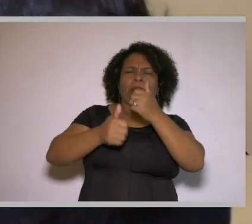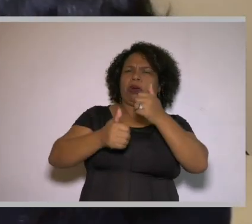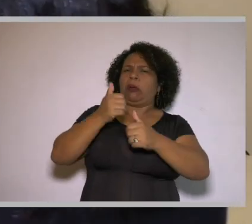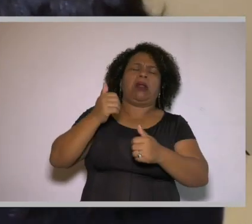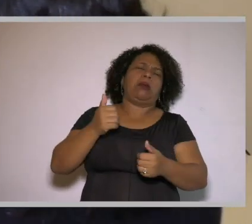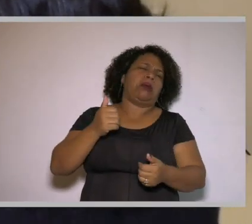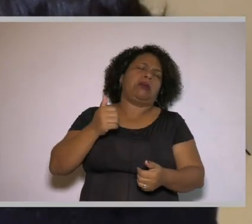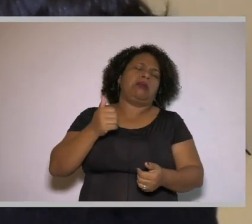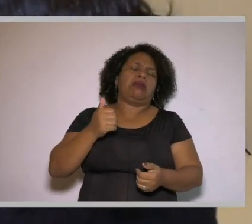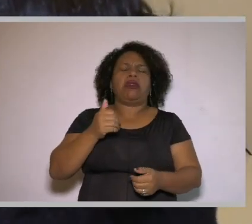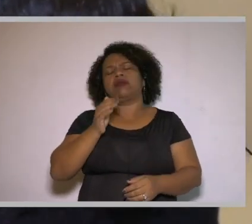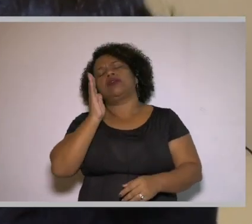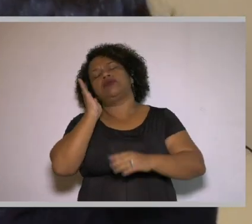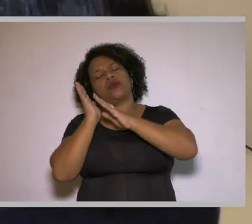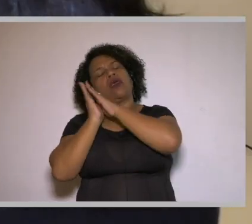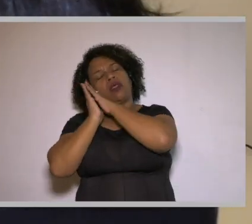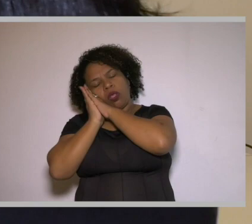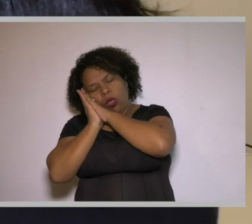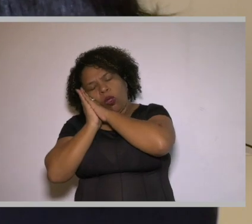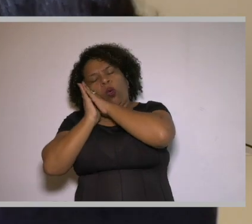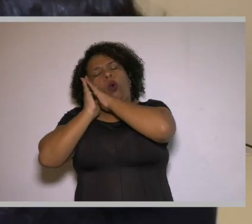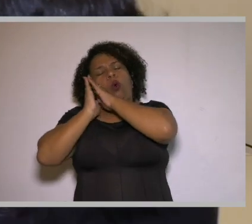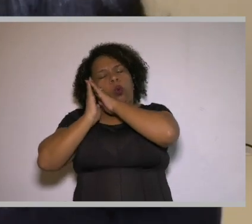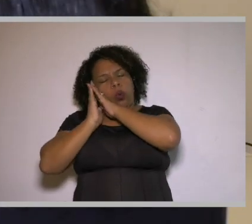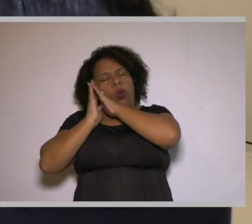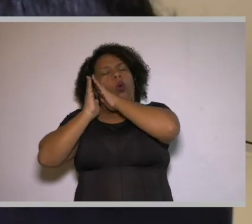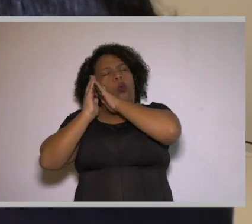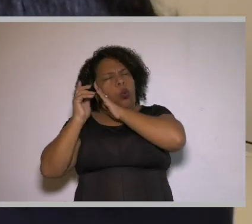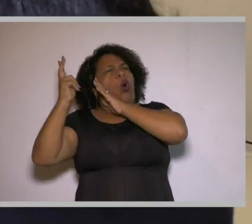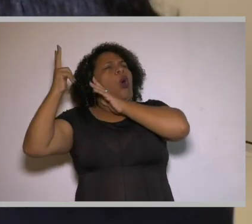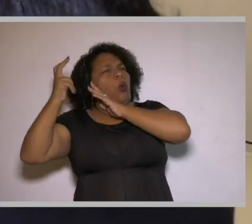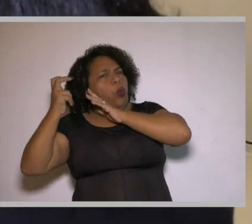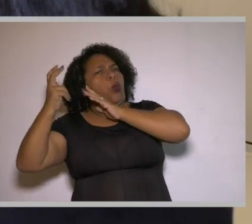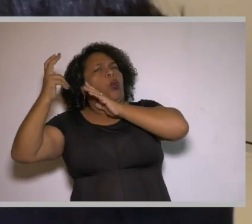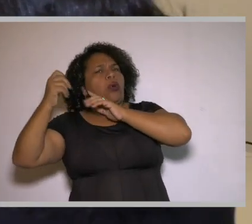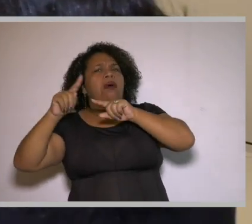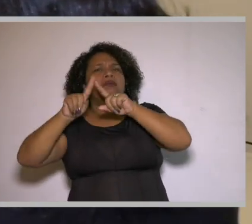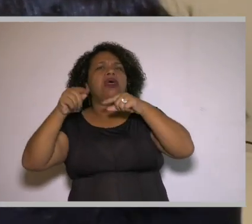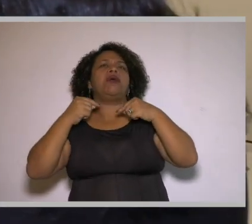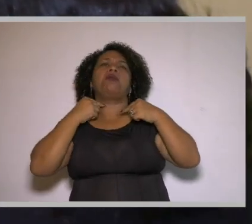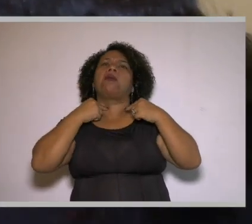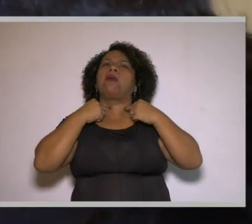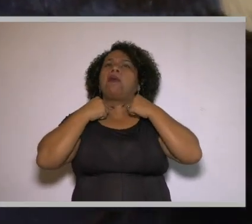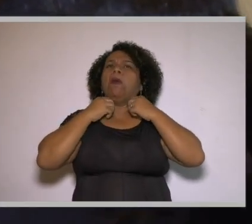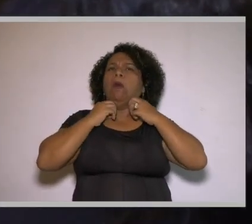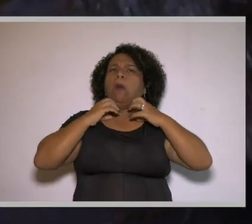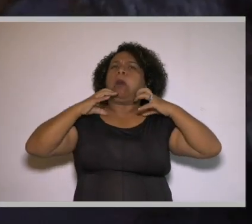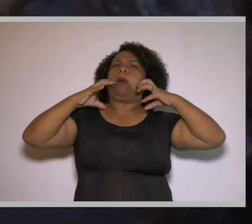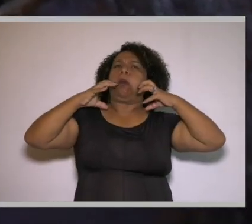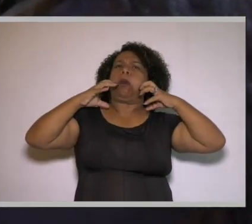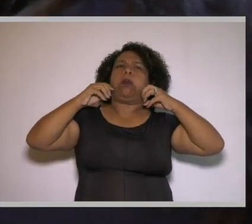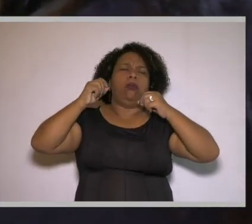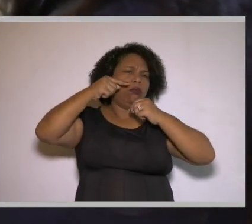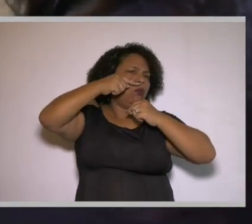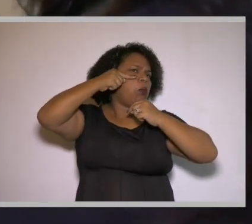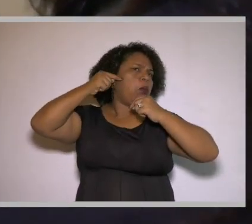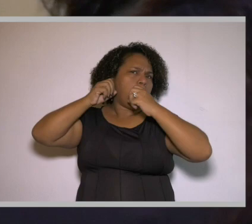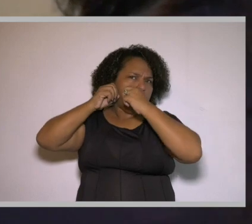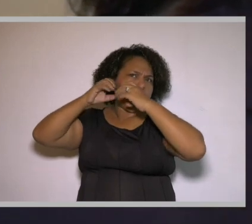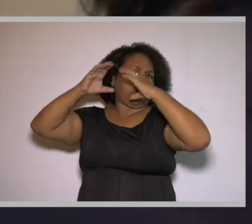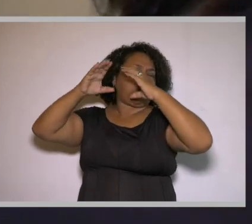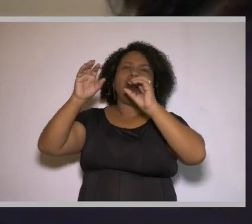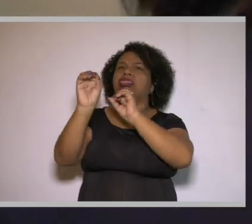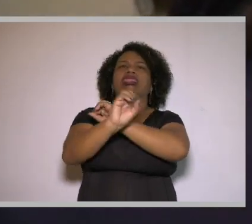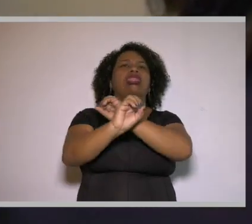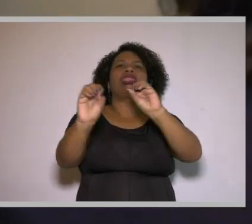roncan, que producen ronquidos nocturnos, pero no producen respiraciones dificultosas, es decir, que no hacen